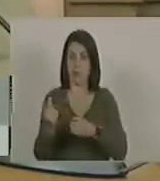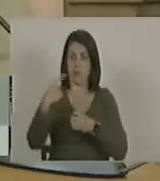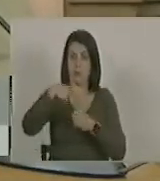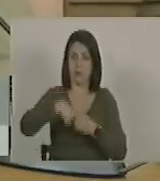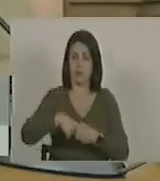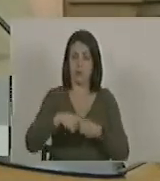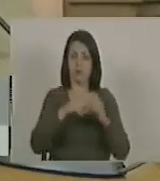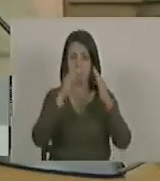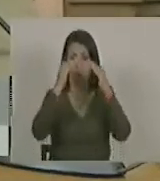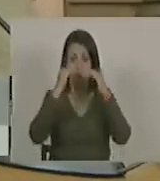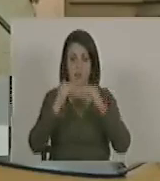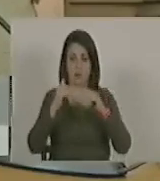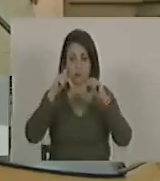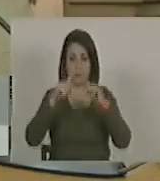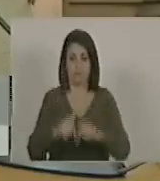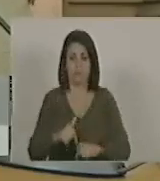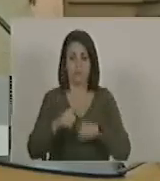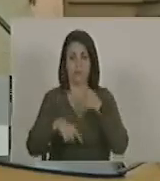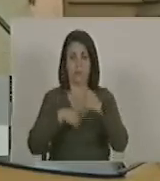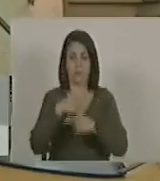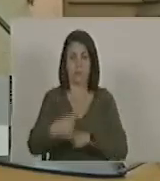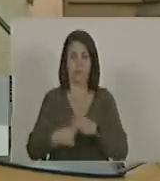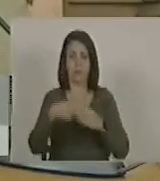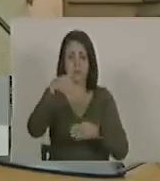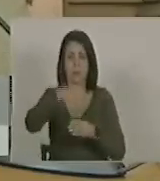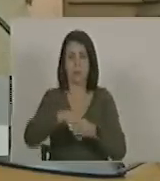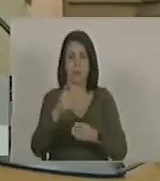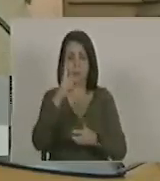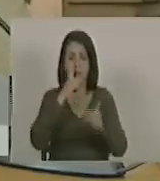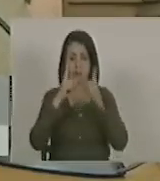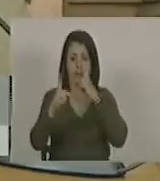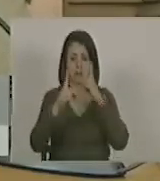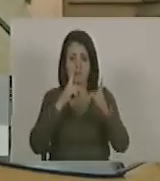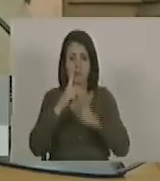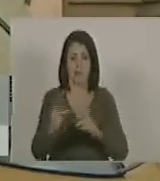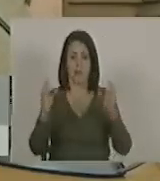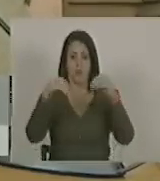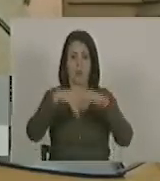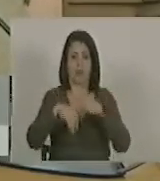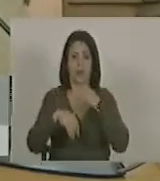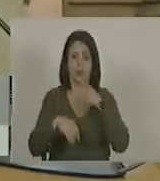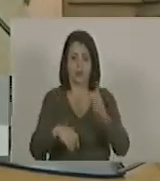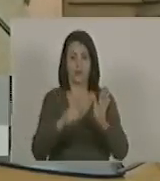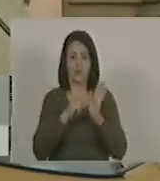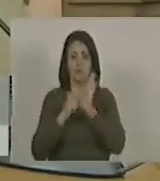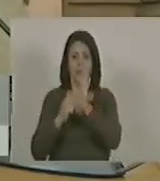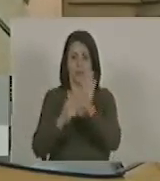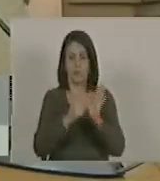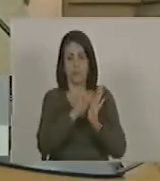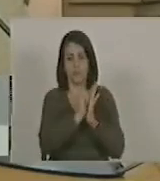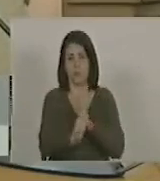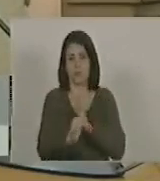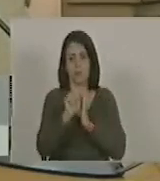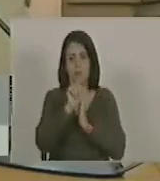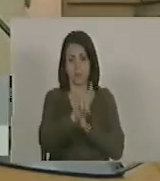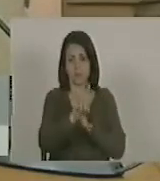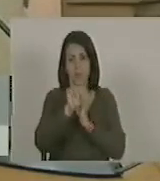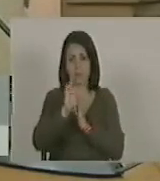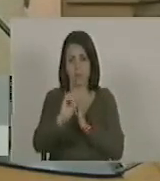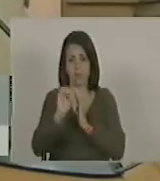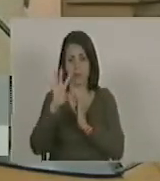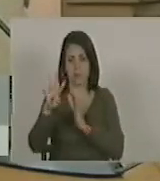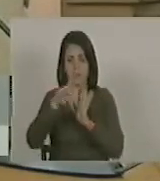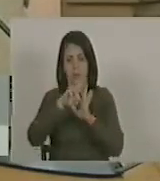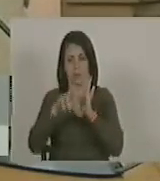incluirlo en el orden del día a los efectos de su primera discusión, de conformidad con lo establecido en el artículo 104